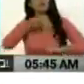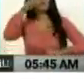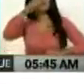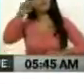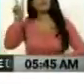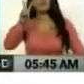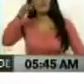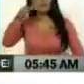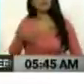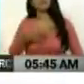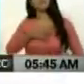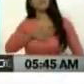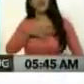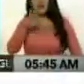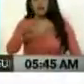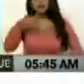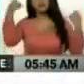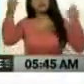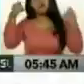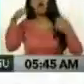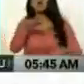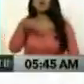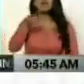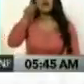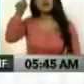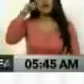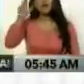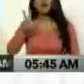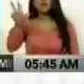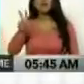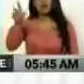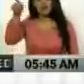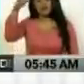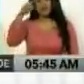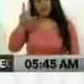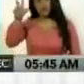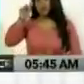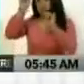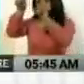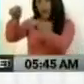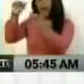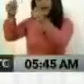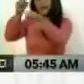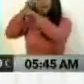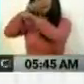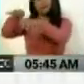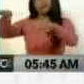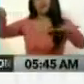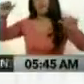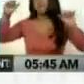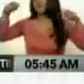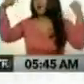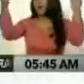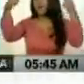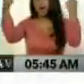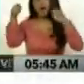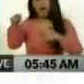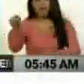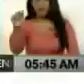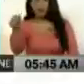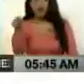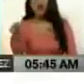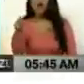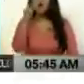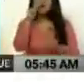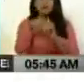el Monumento a la Juventud, esto en la ciudad de La Victoria, en el estado de Aragua, se dio inicio al despliegue comunicacional que busca realzar todos